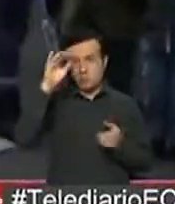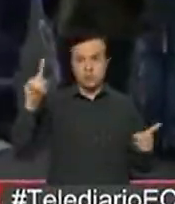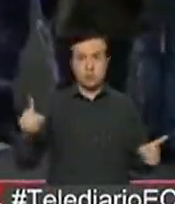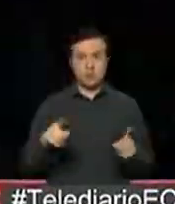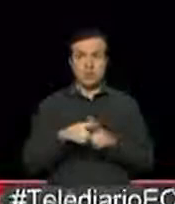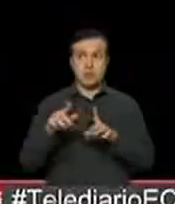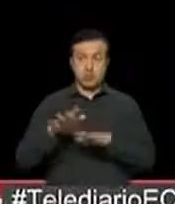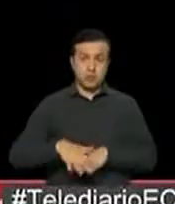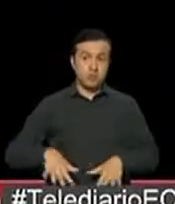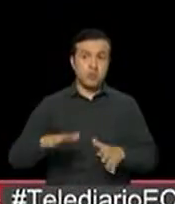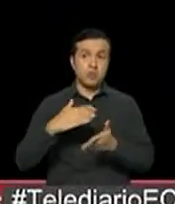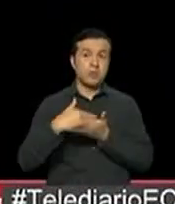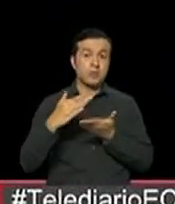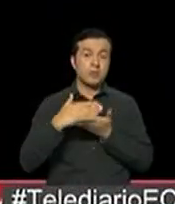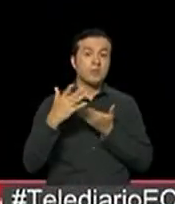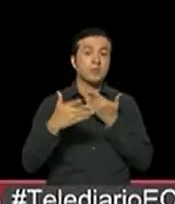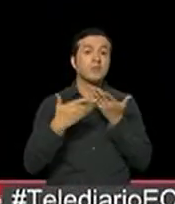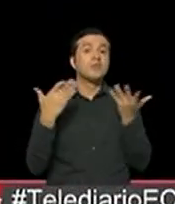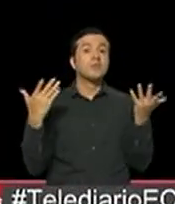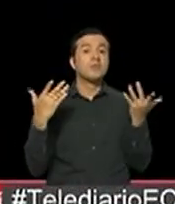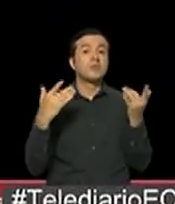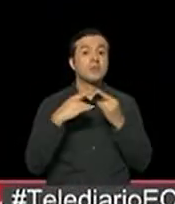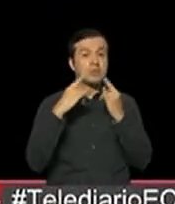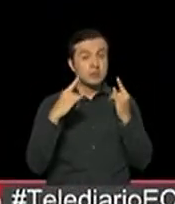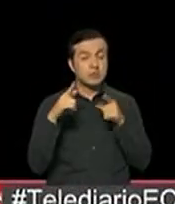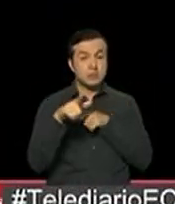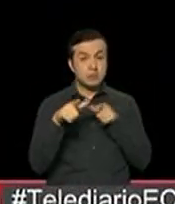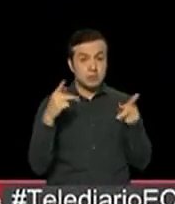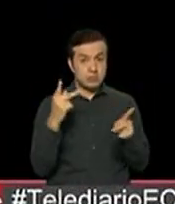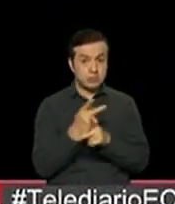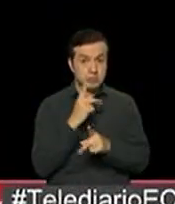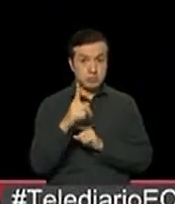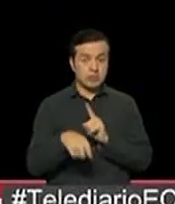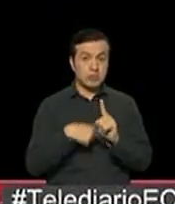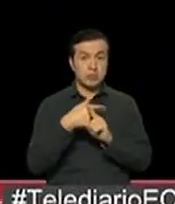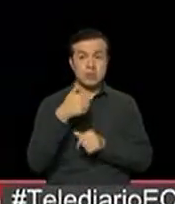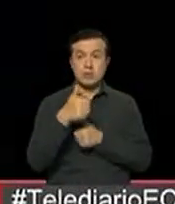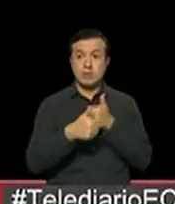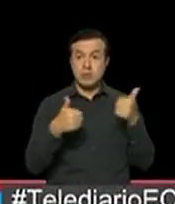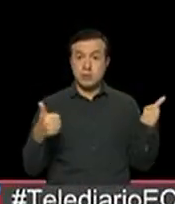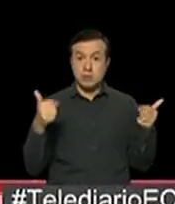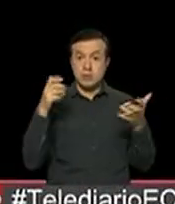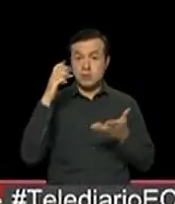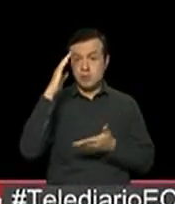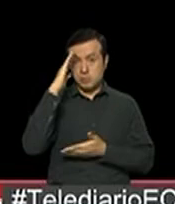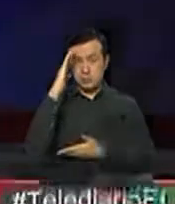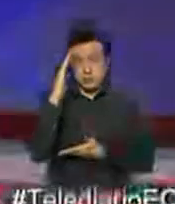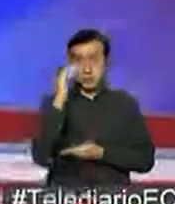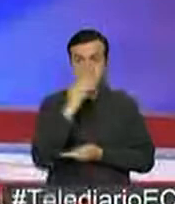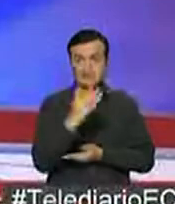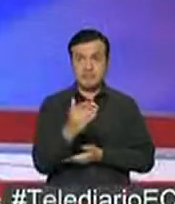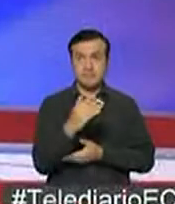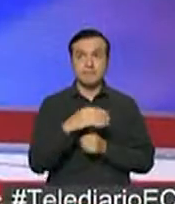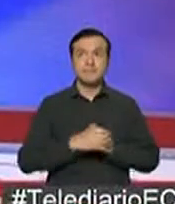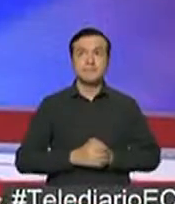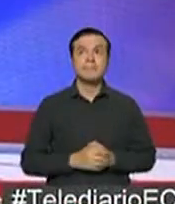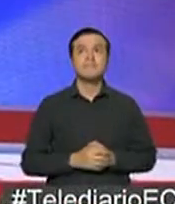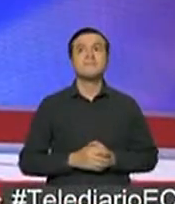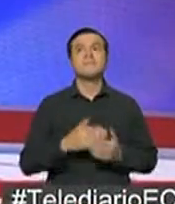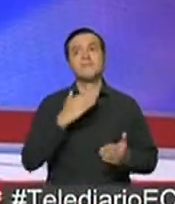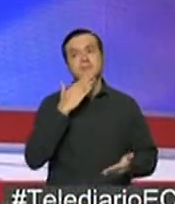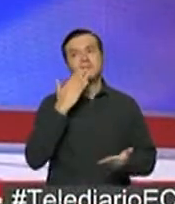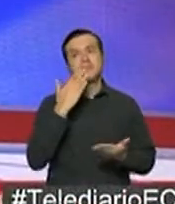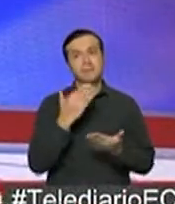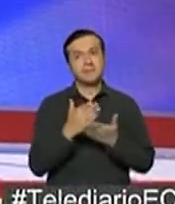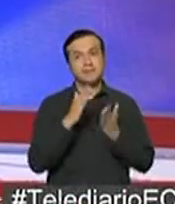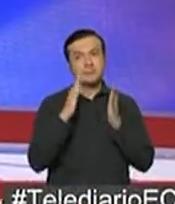noroeste de la capital de campamentos insalubres por otra parte autoridades de la policía gracias por